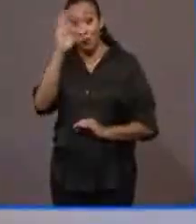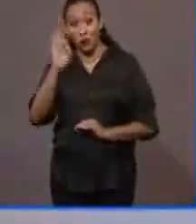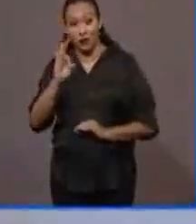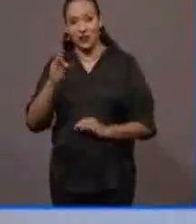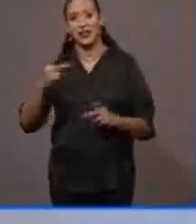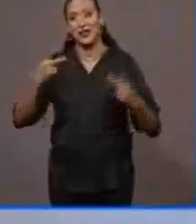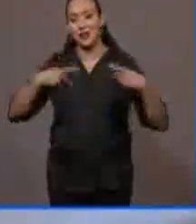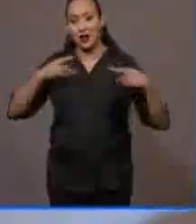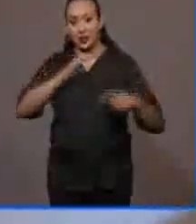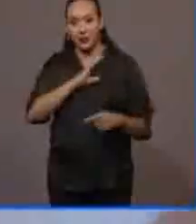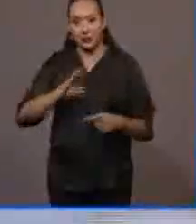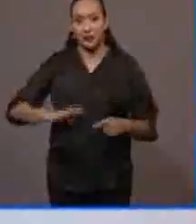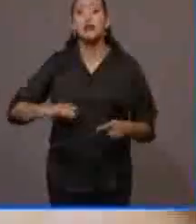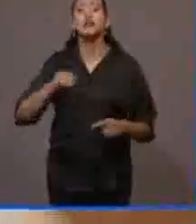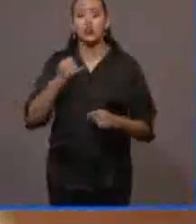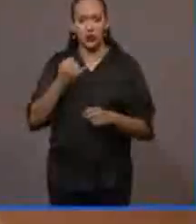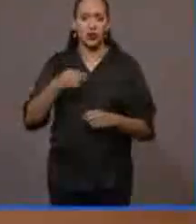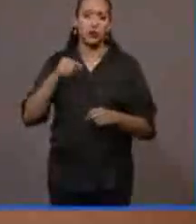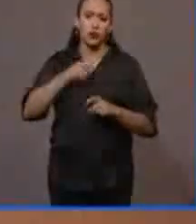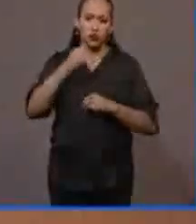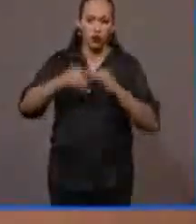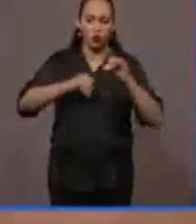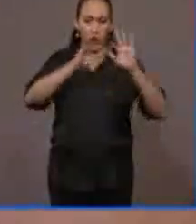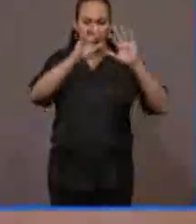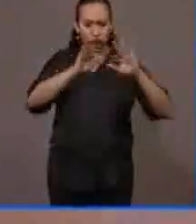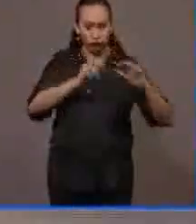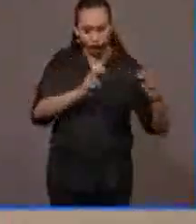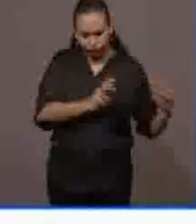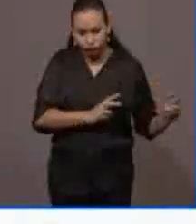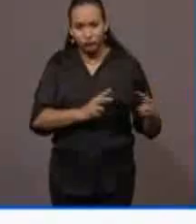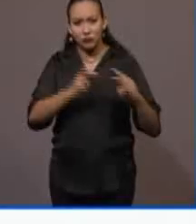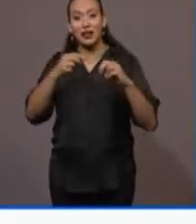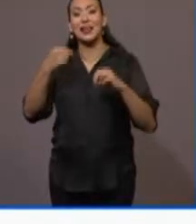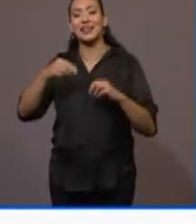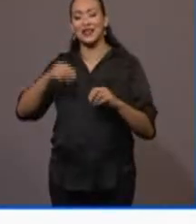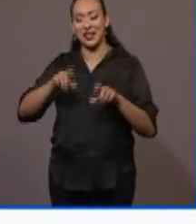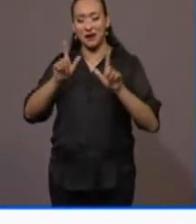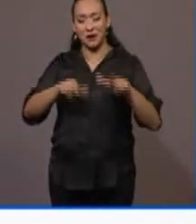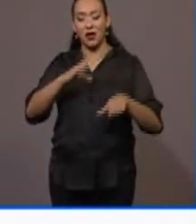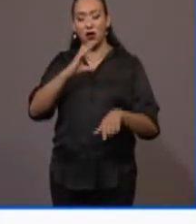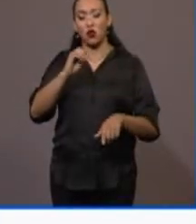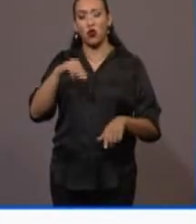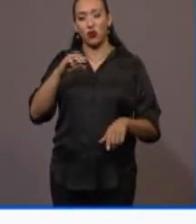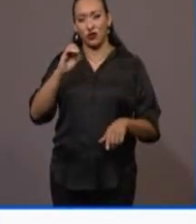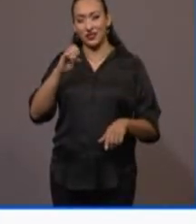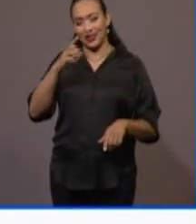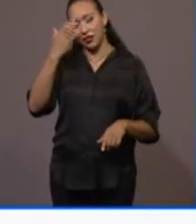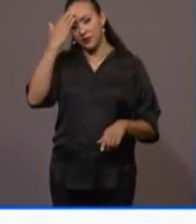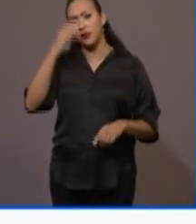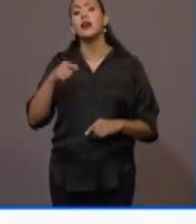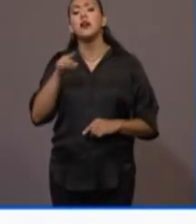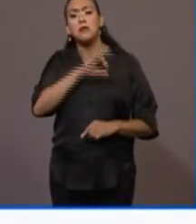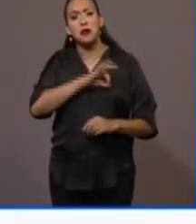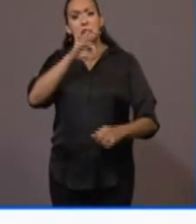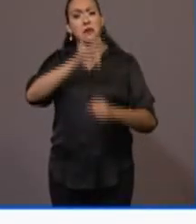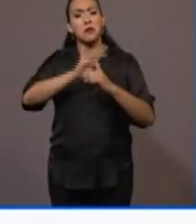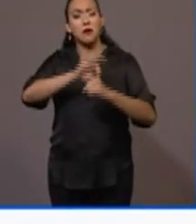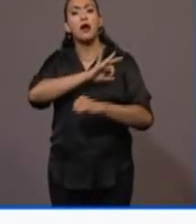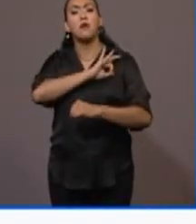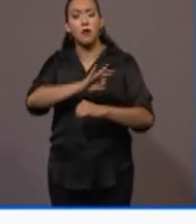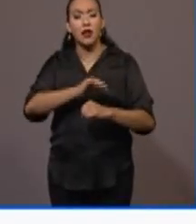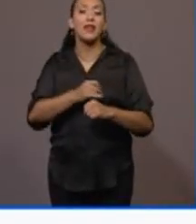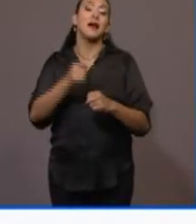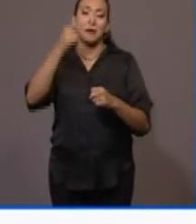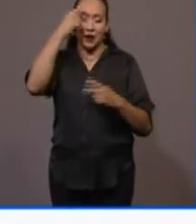personas candidatas ingresaron sus datos al micrositio Conóceles, lo que permite que la ciudadanía pueda ejercer su voto, se indicó,